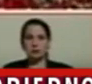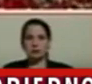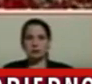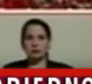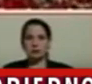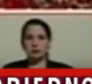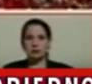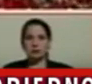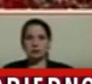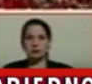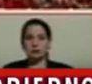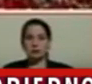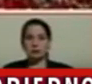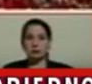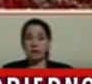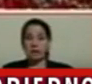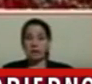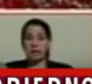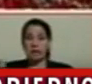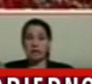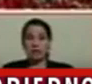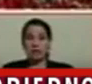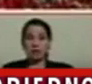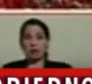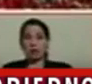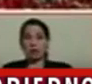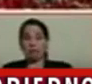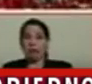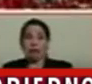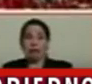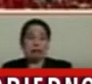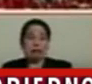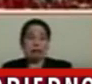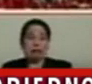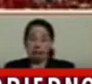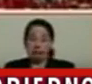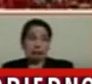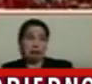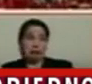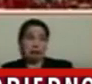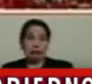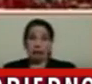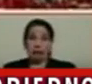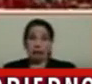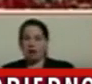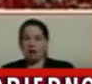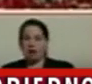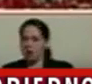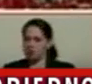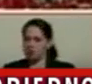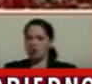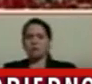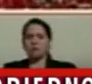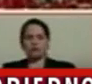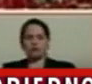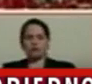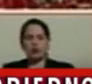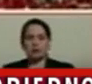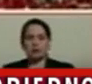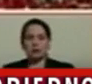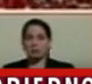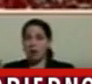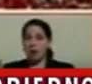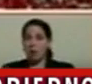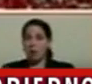Nervios de punta. Mientras el pueblo de Venezuela estaba nervios de acero, en Washington